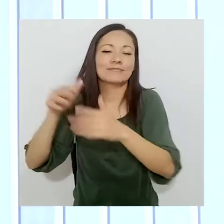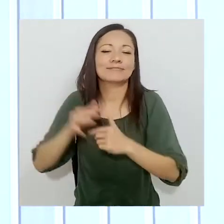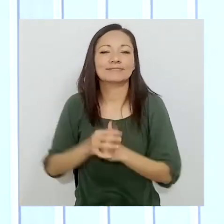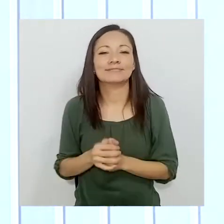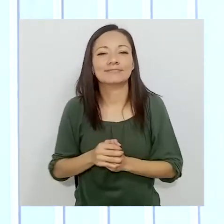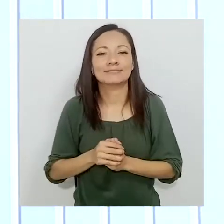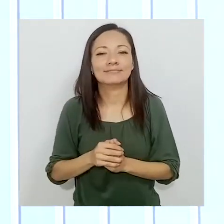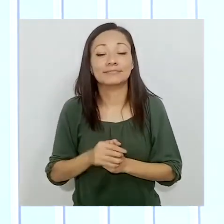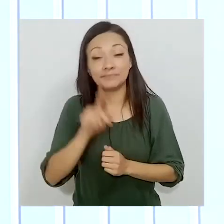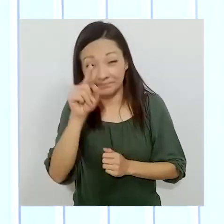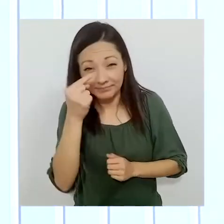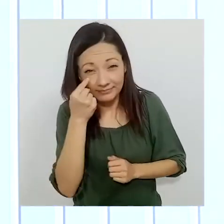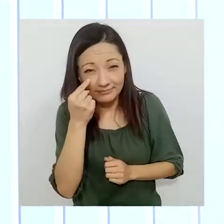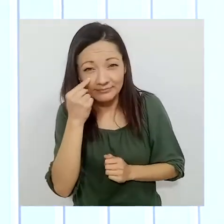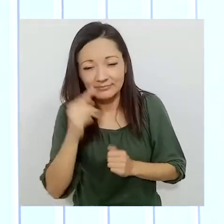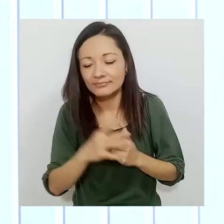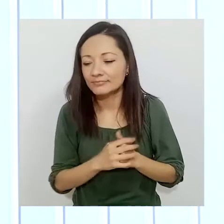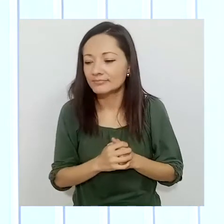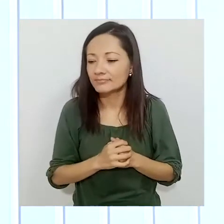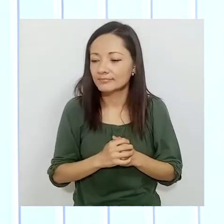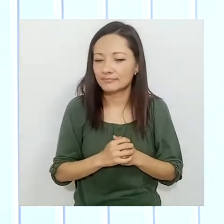fíjense, los más